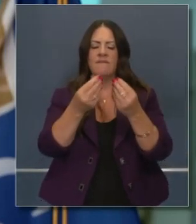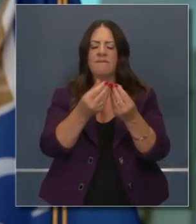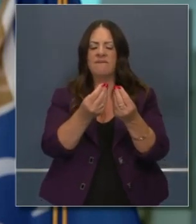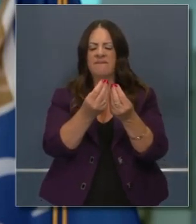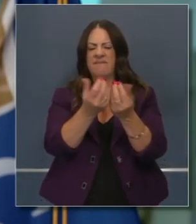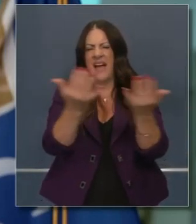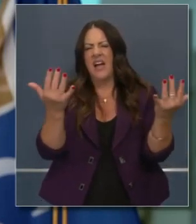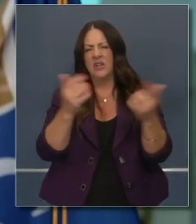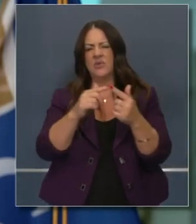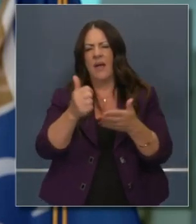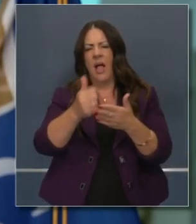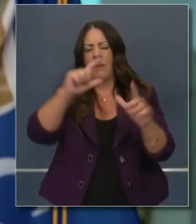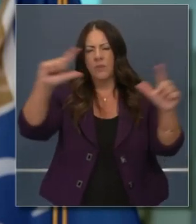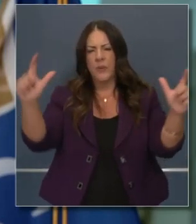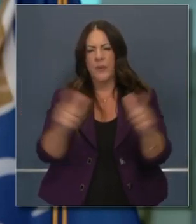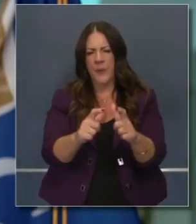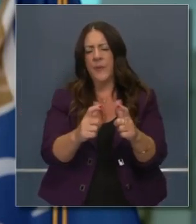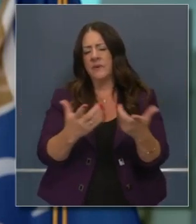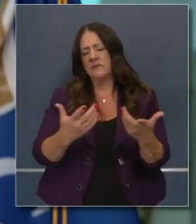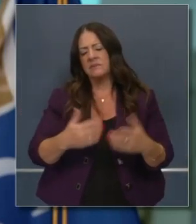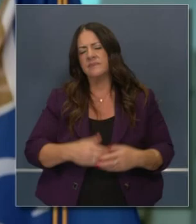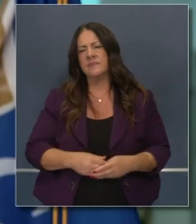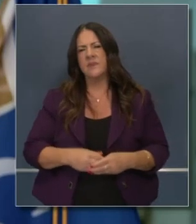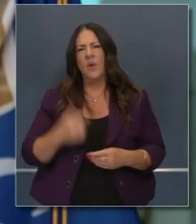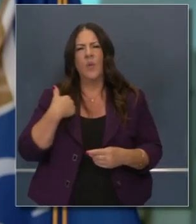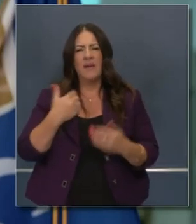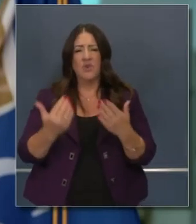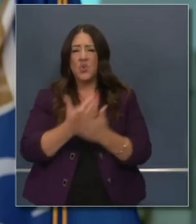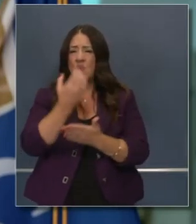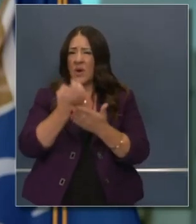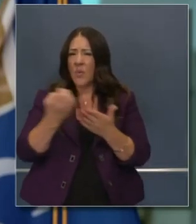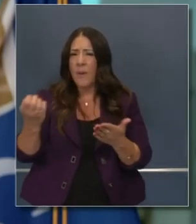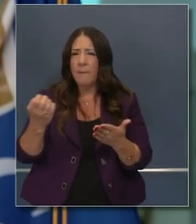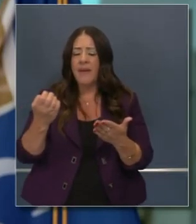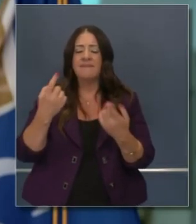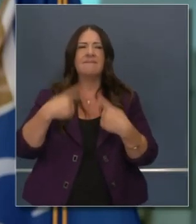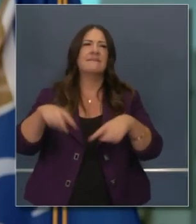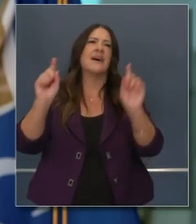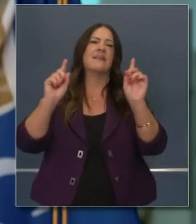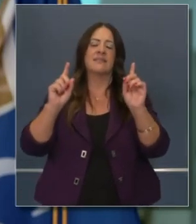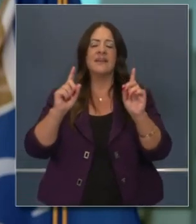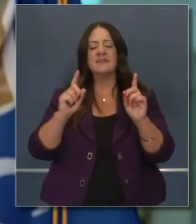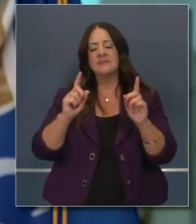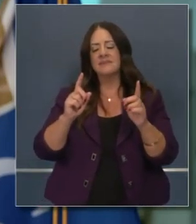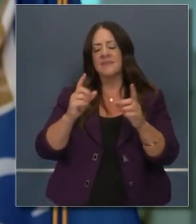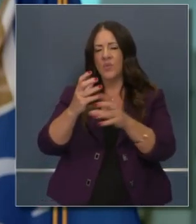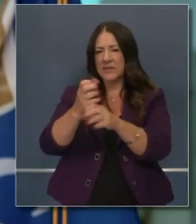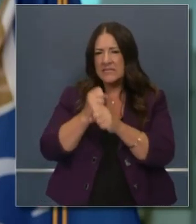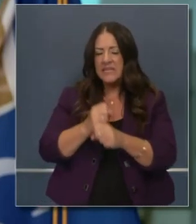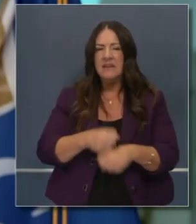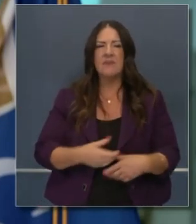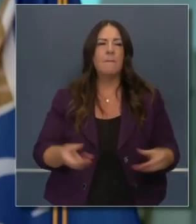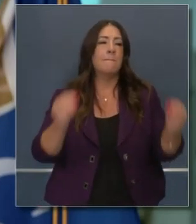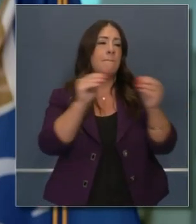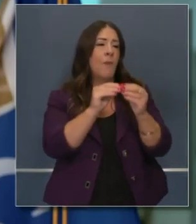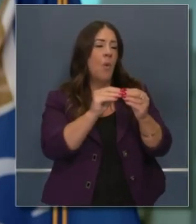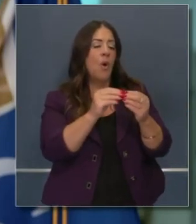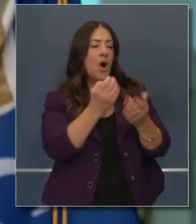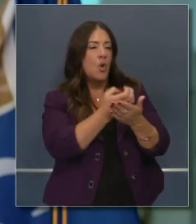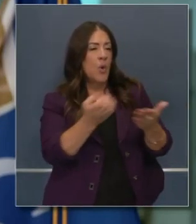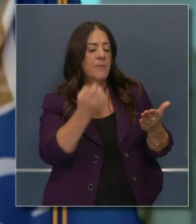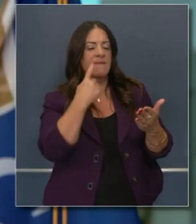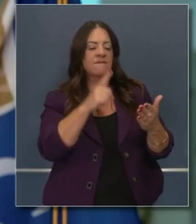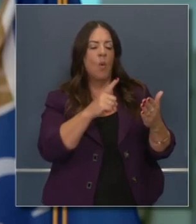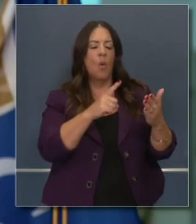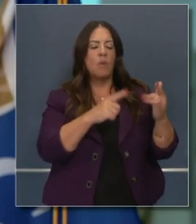incluyendo compañías de utilidades públicas independientes que están cooperando en este esfuerzo también.